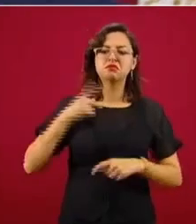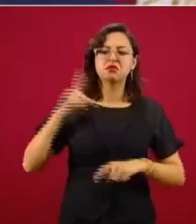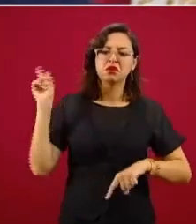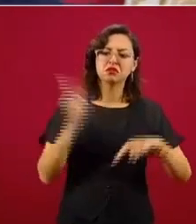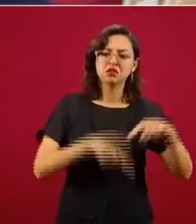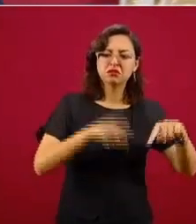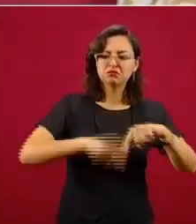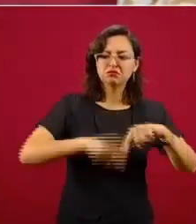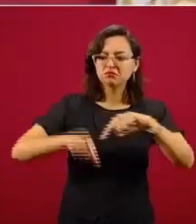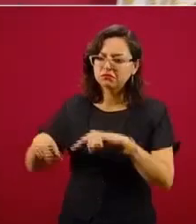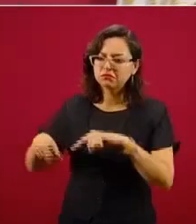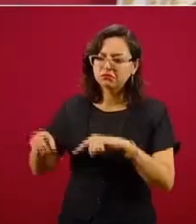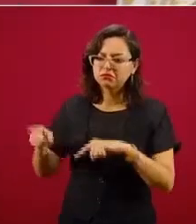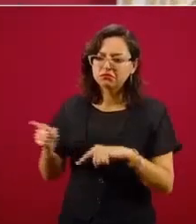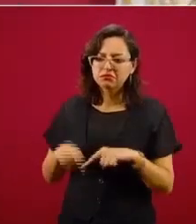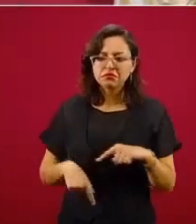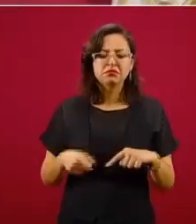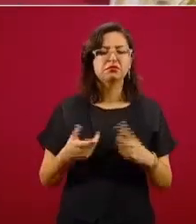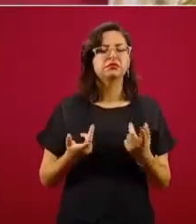que